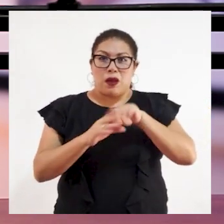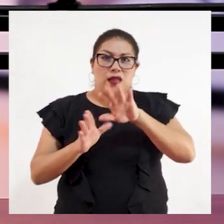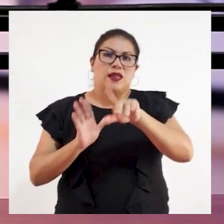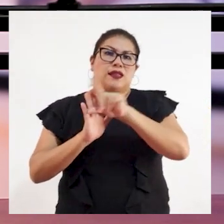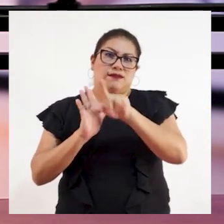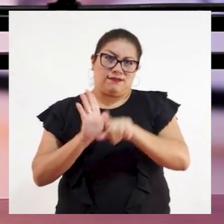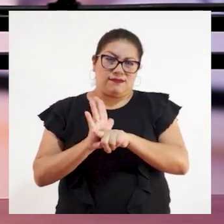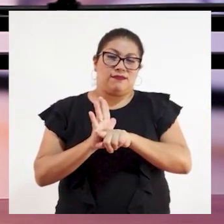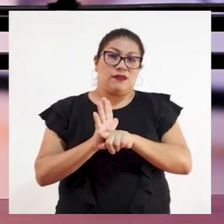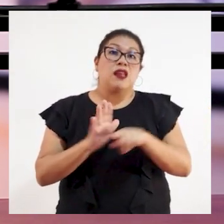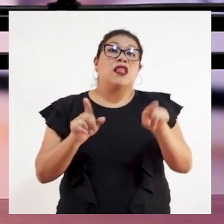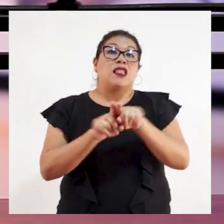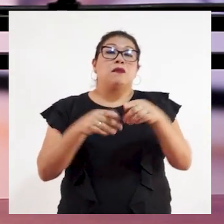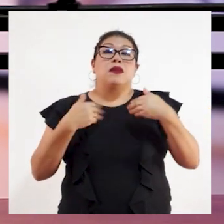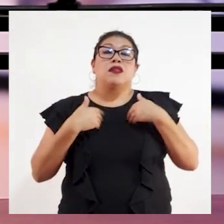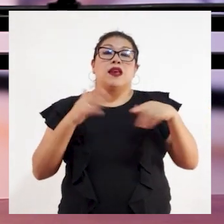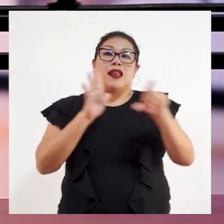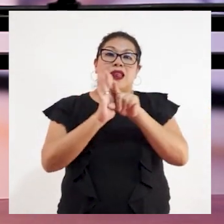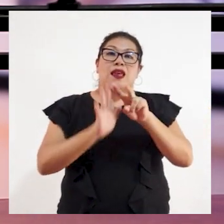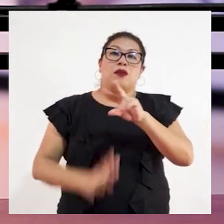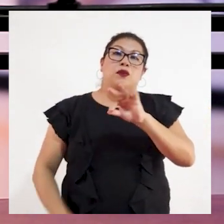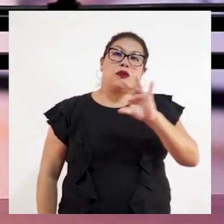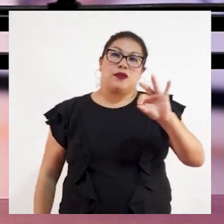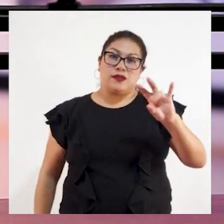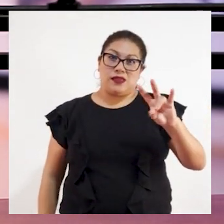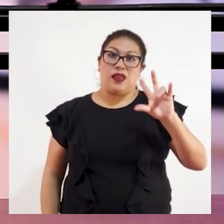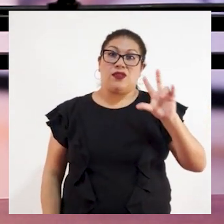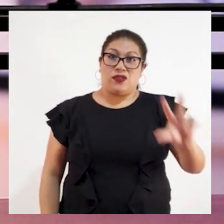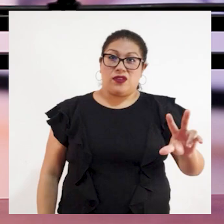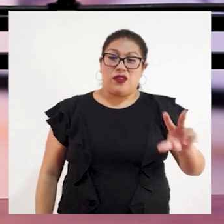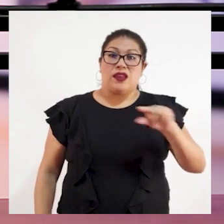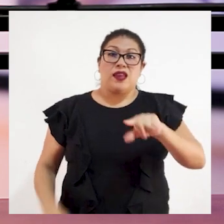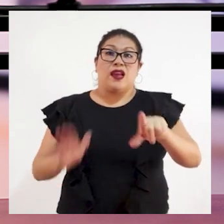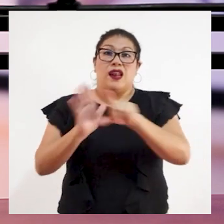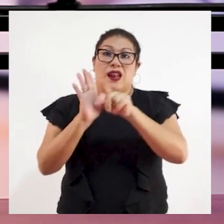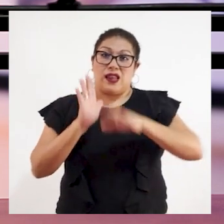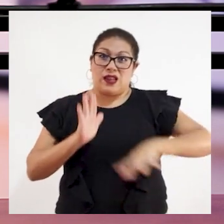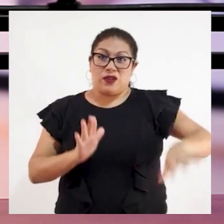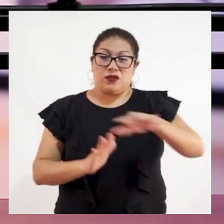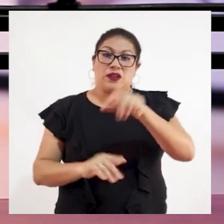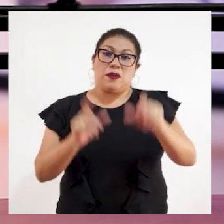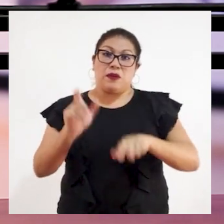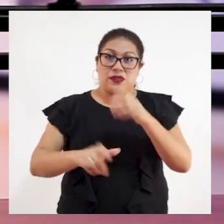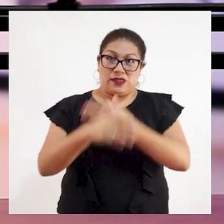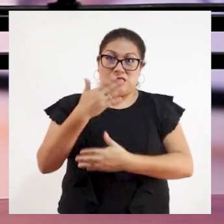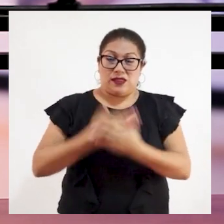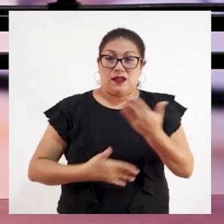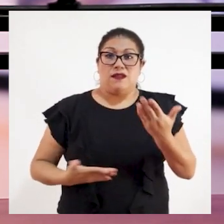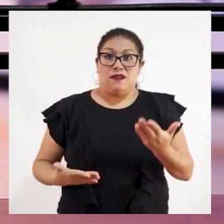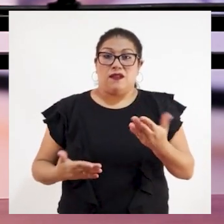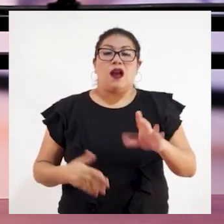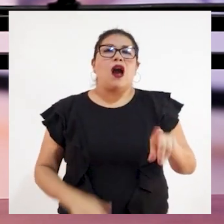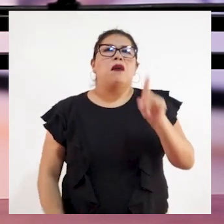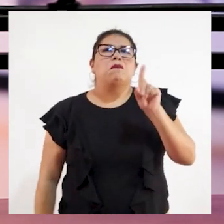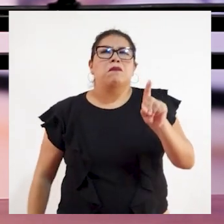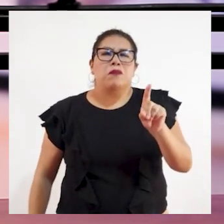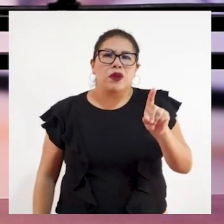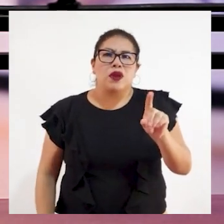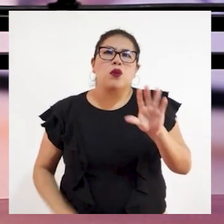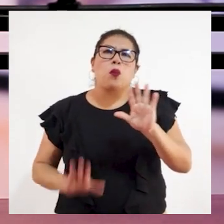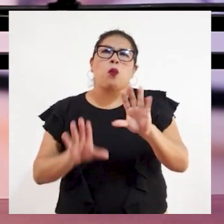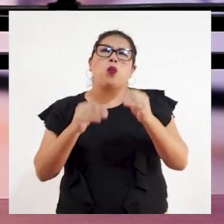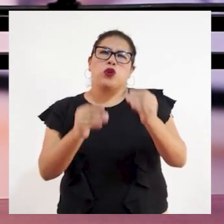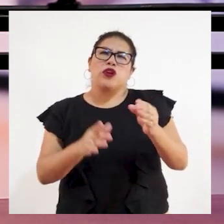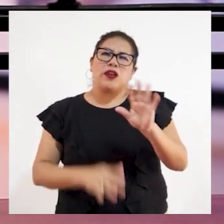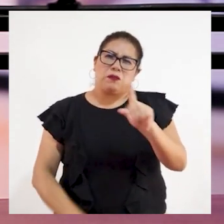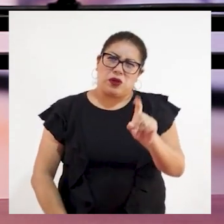nacional, y también tenemos la ley, la 29973, Ley General de la Persona con Discapacidad. Pero ¿por qué, padre